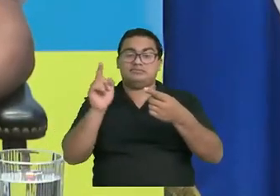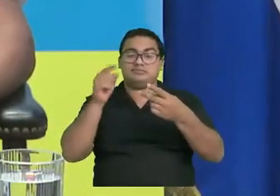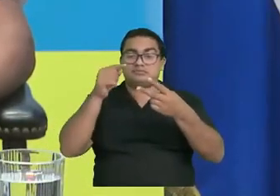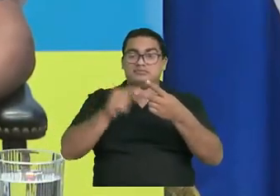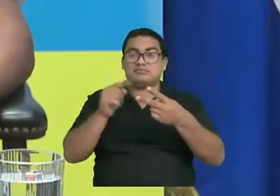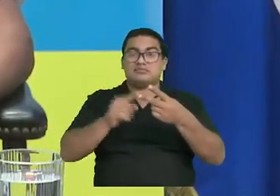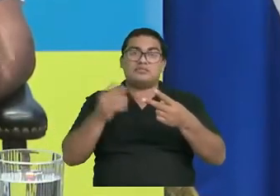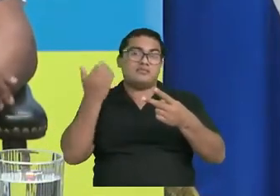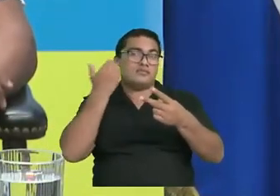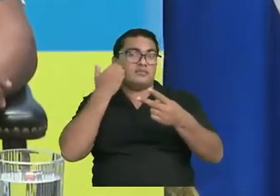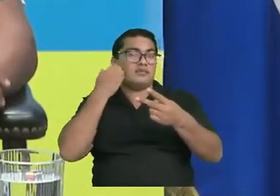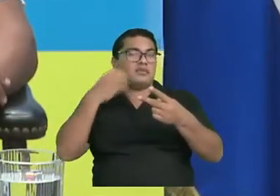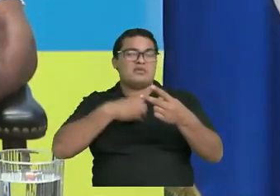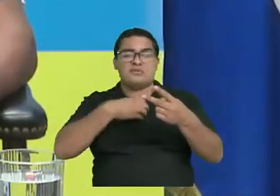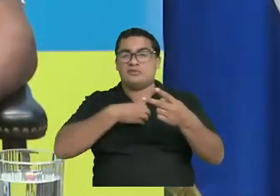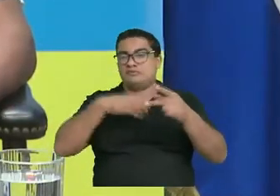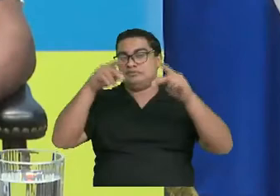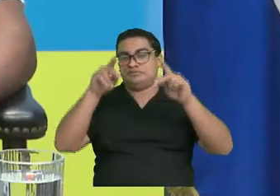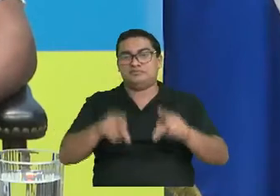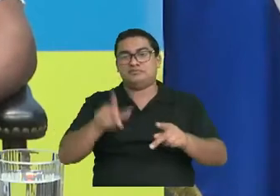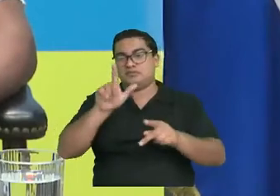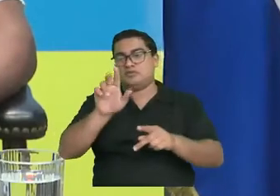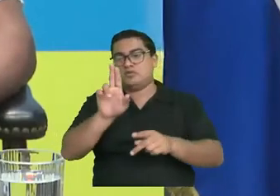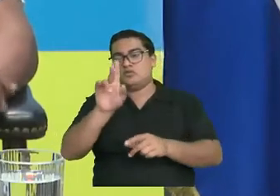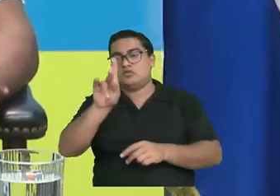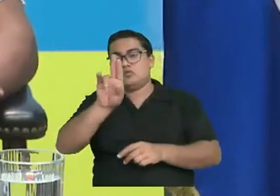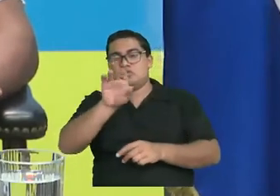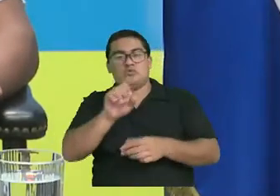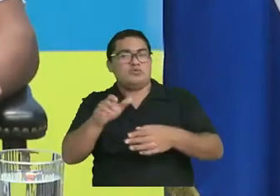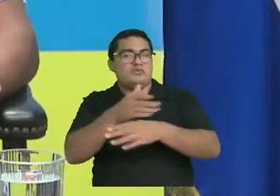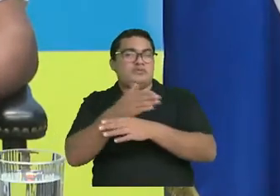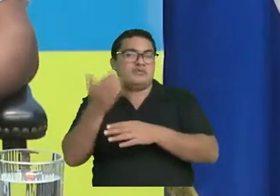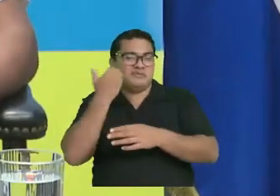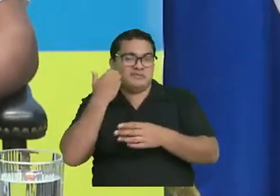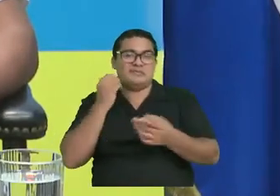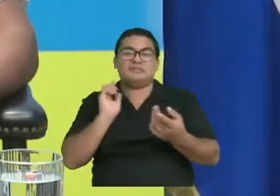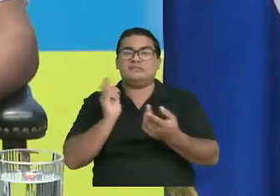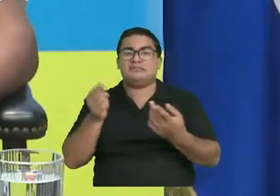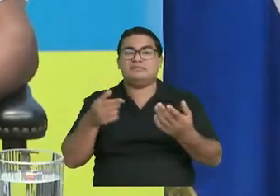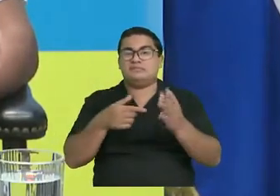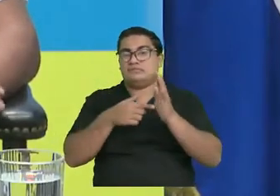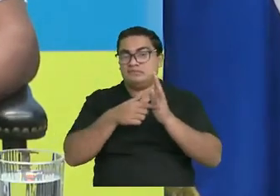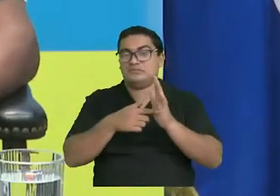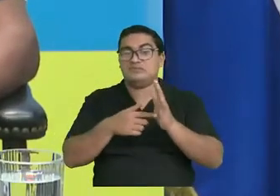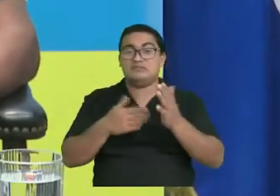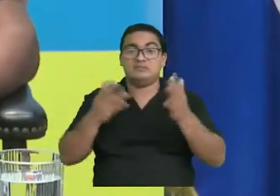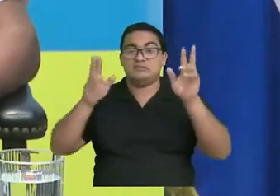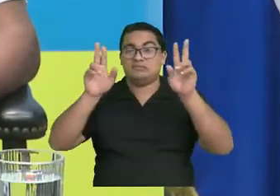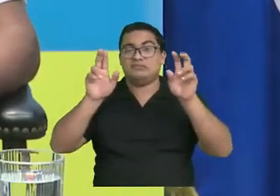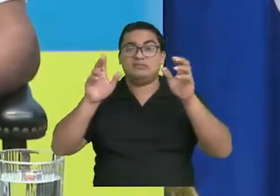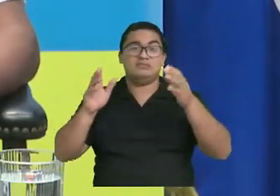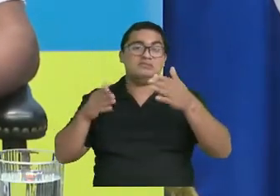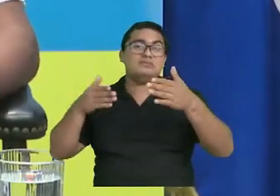con enfermedades autoinmunes como el lupus y otras enfermedades. Vamos a saber más de esta enfermedad cuando regresemos de la